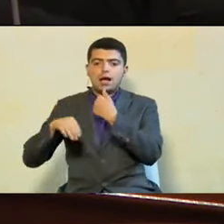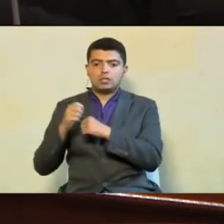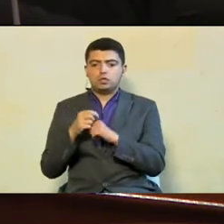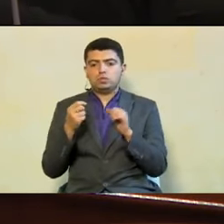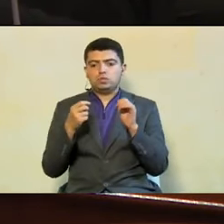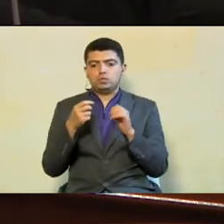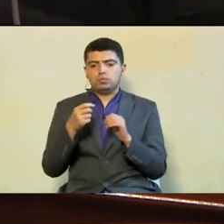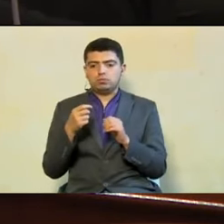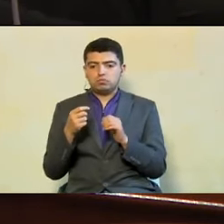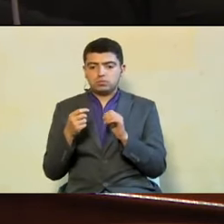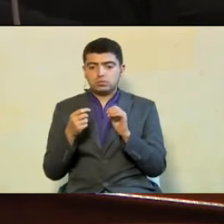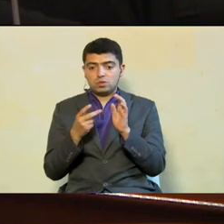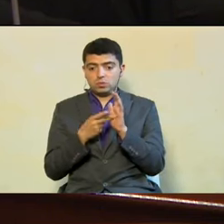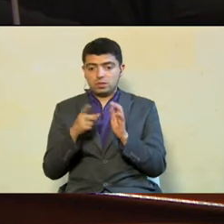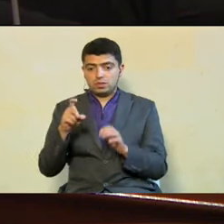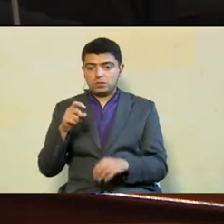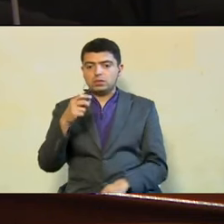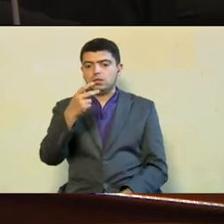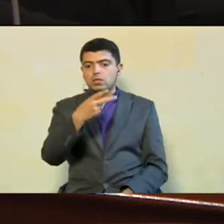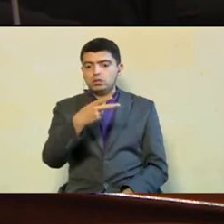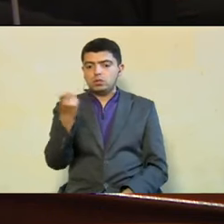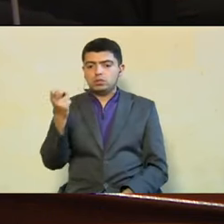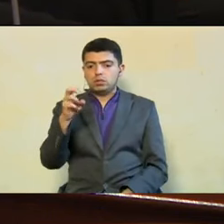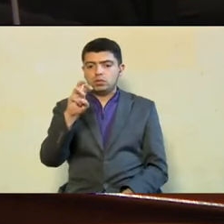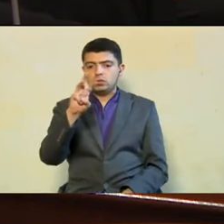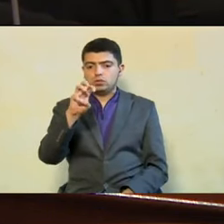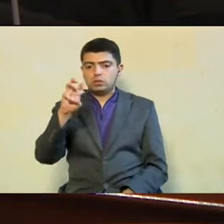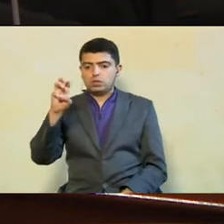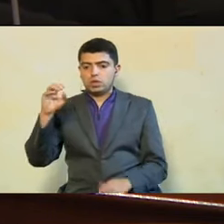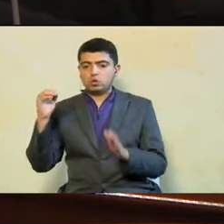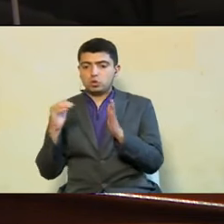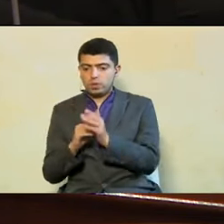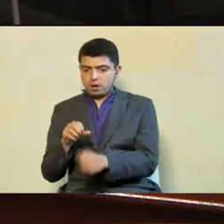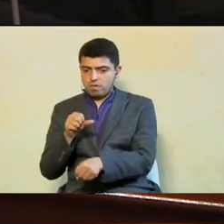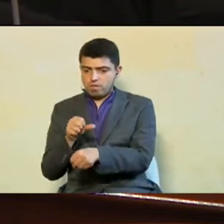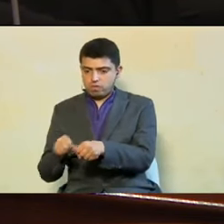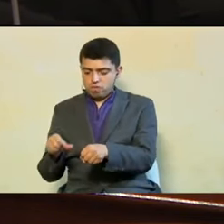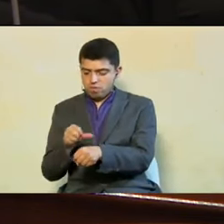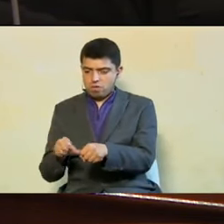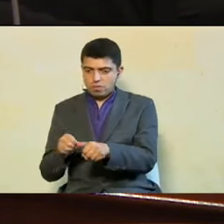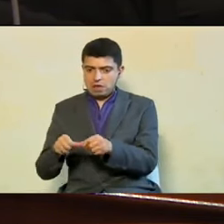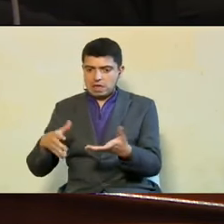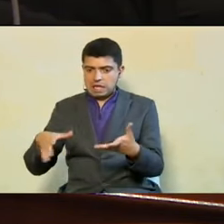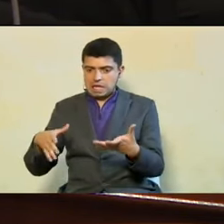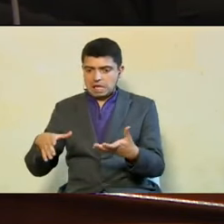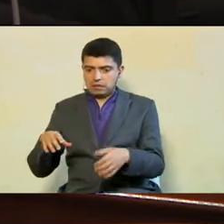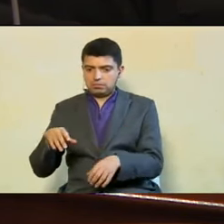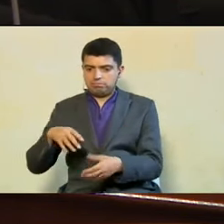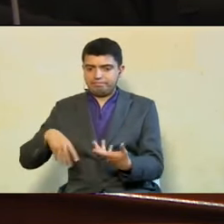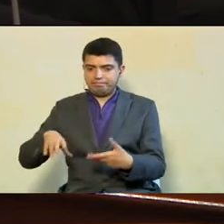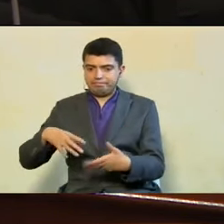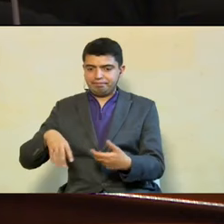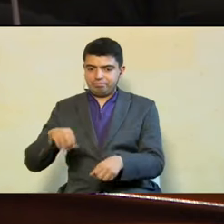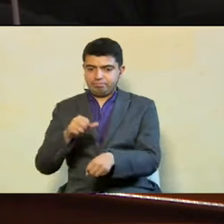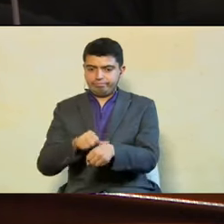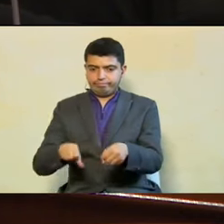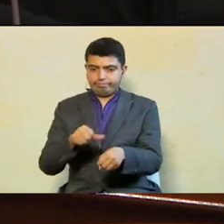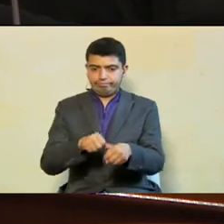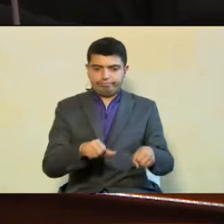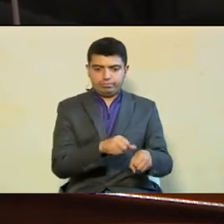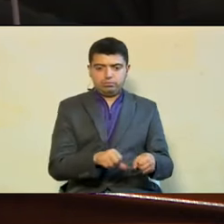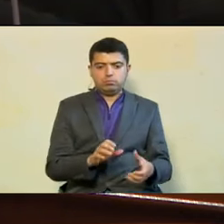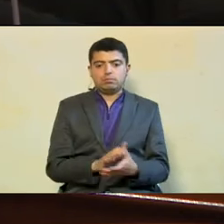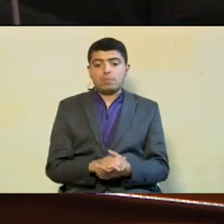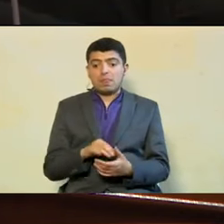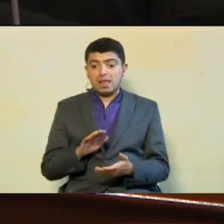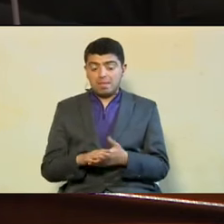procedimientos se concentran en Bogotá Cali y Medellín muchas de estas cirugías se realizan sin el